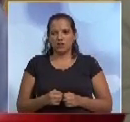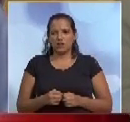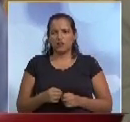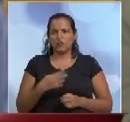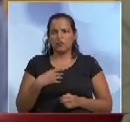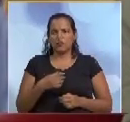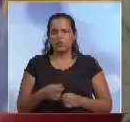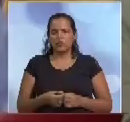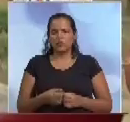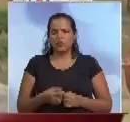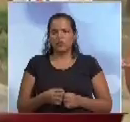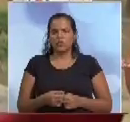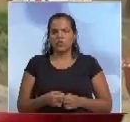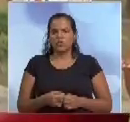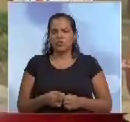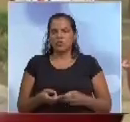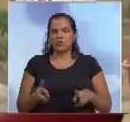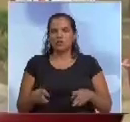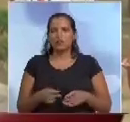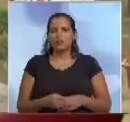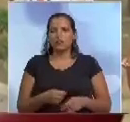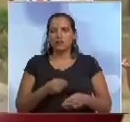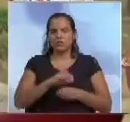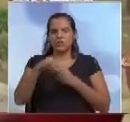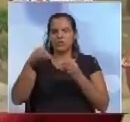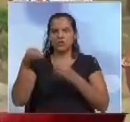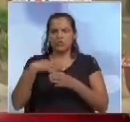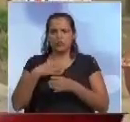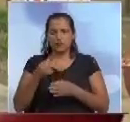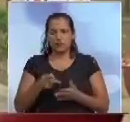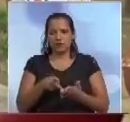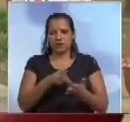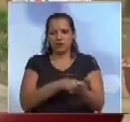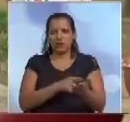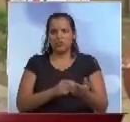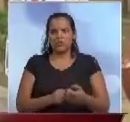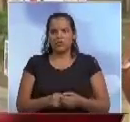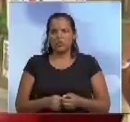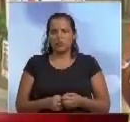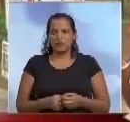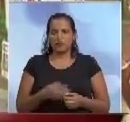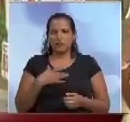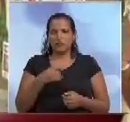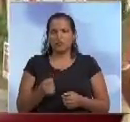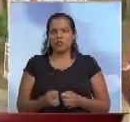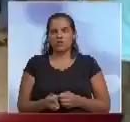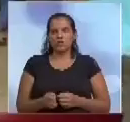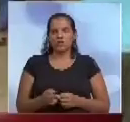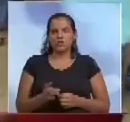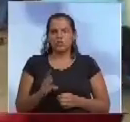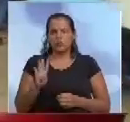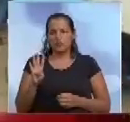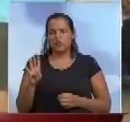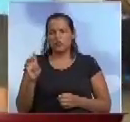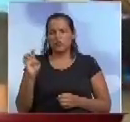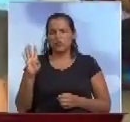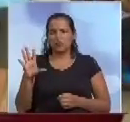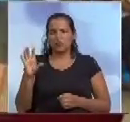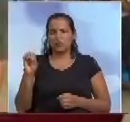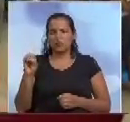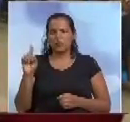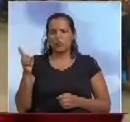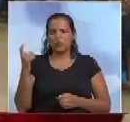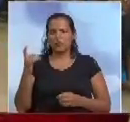en temas de asuntos de interés público. El presupuesto destinado en este proceso de contratación es de aproximadamente